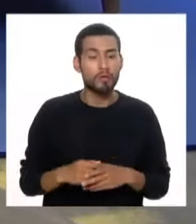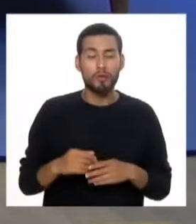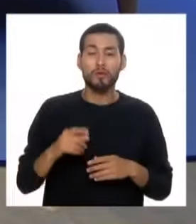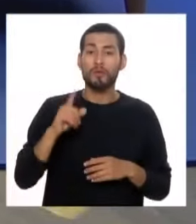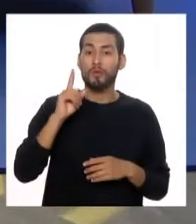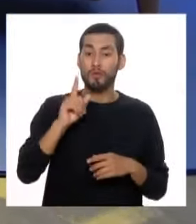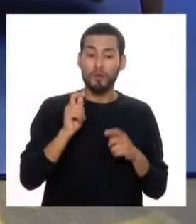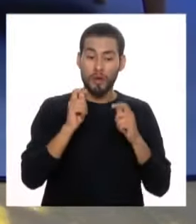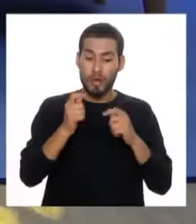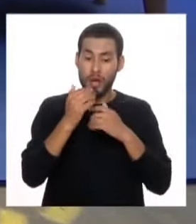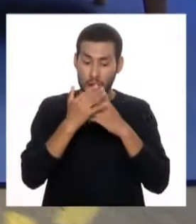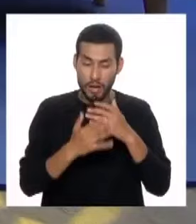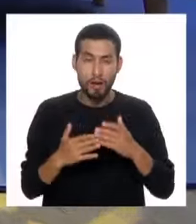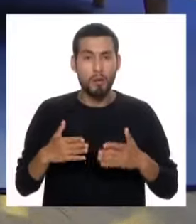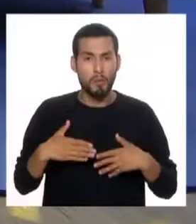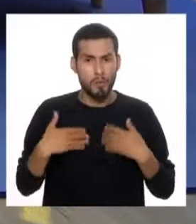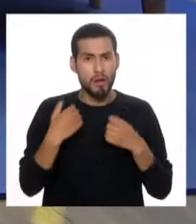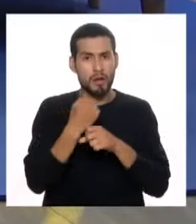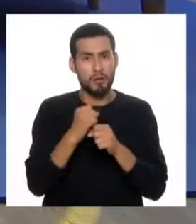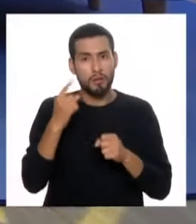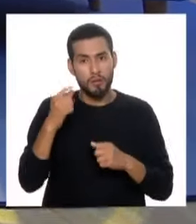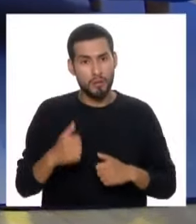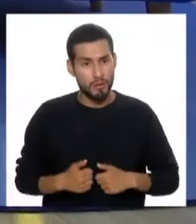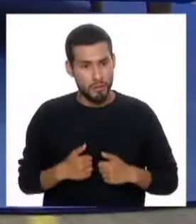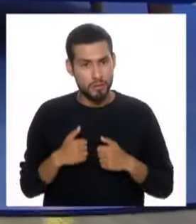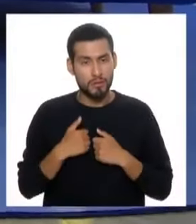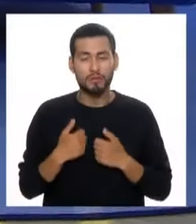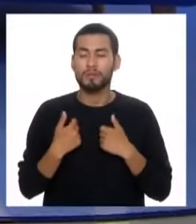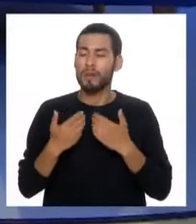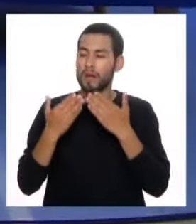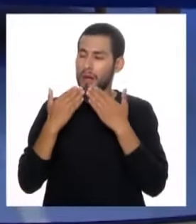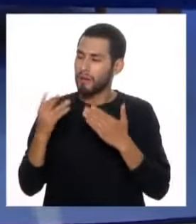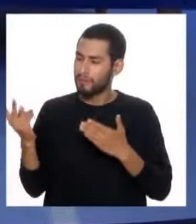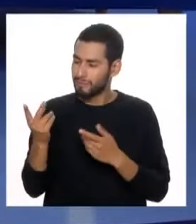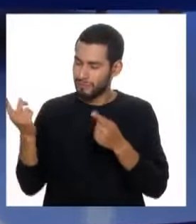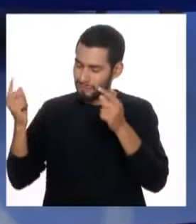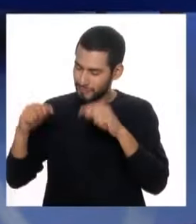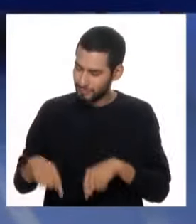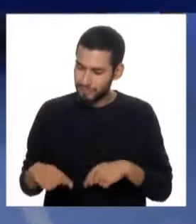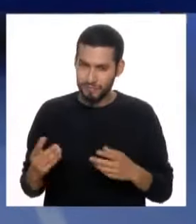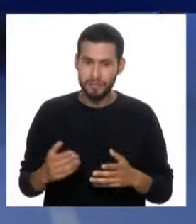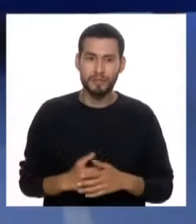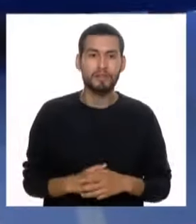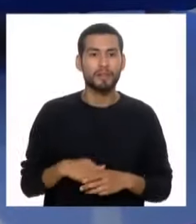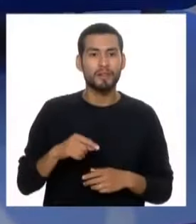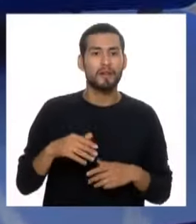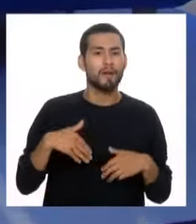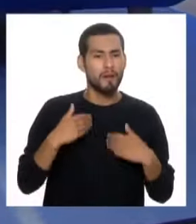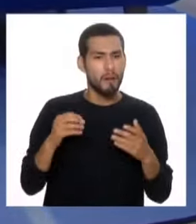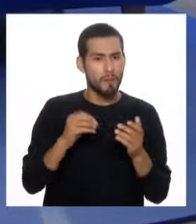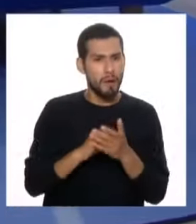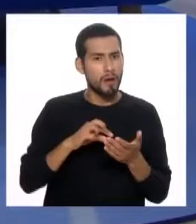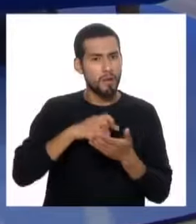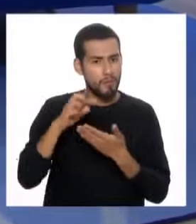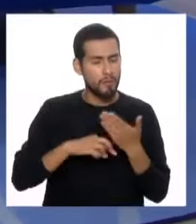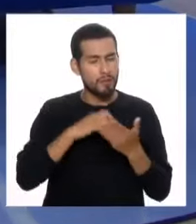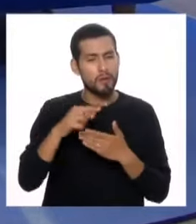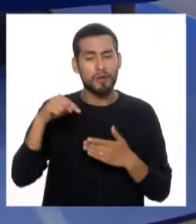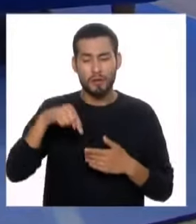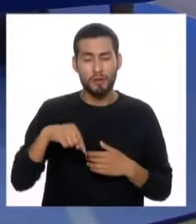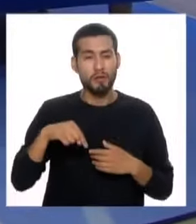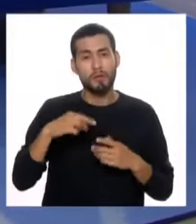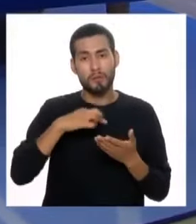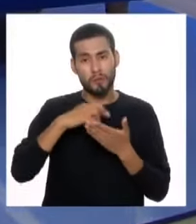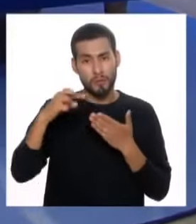donación quizás pueden salvar una vida. Muchísimas gracias por estar aquí con nosotros. Ojalá que se hagan más campañas y las puertas